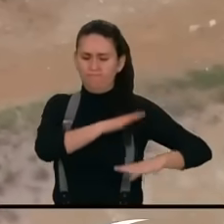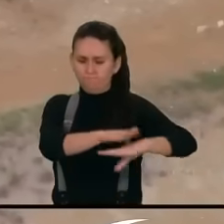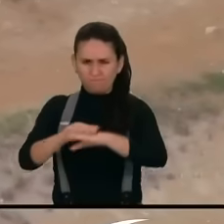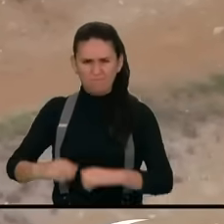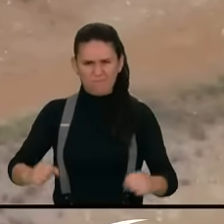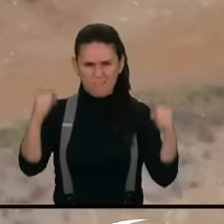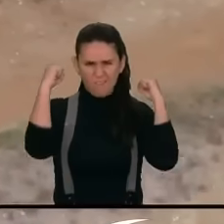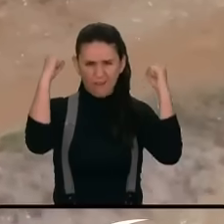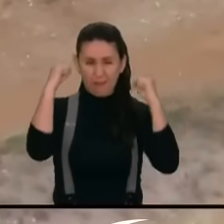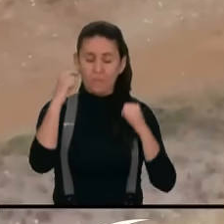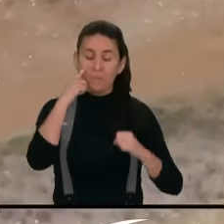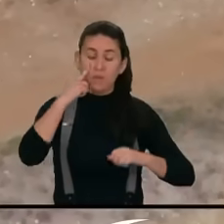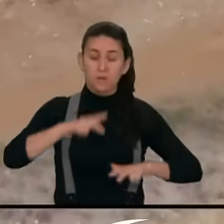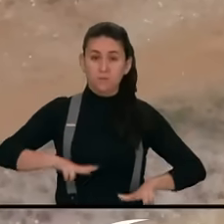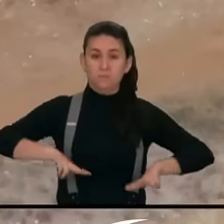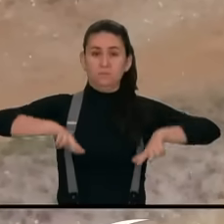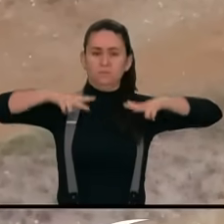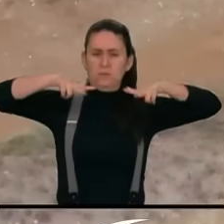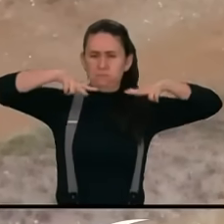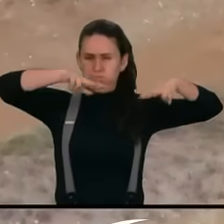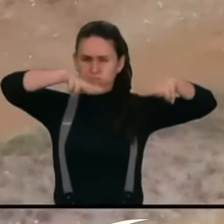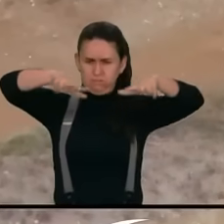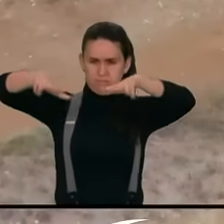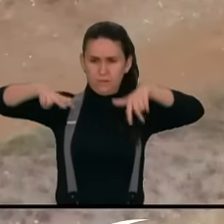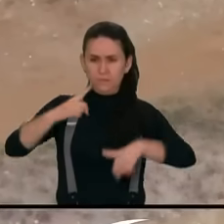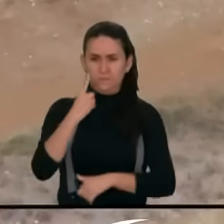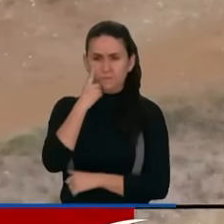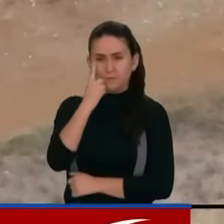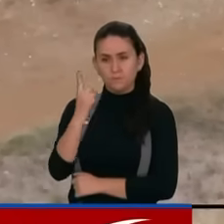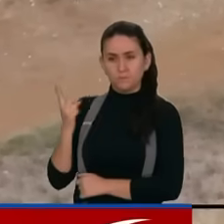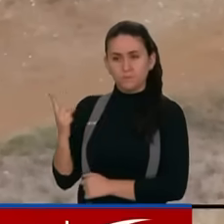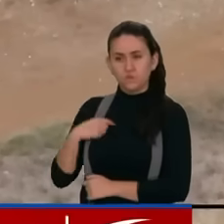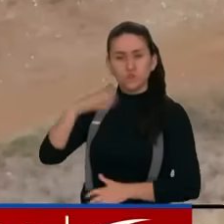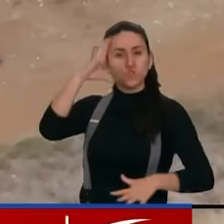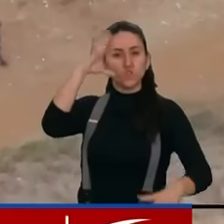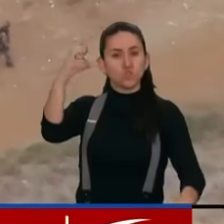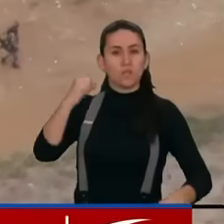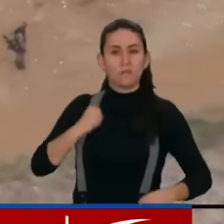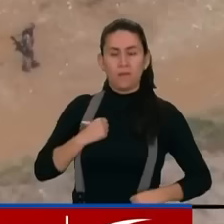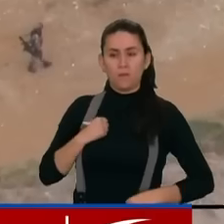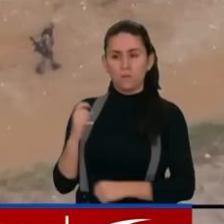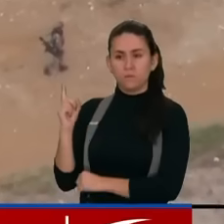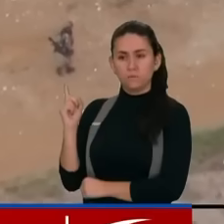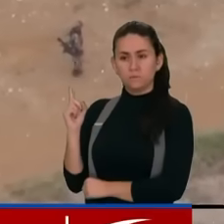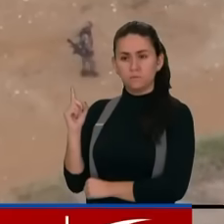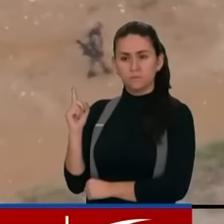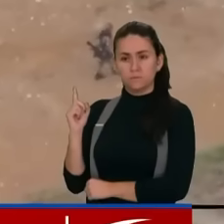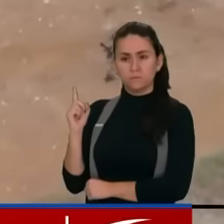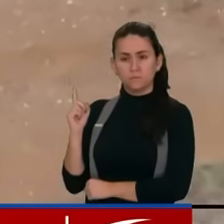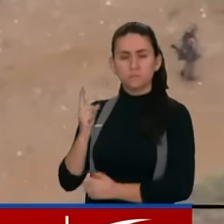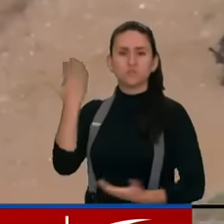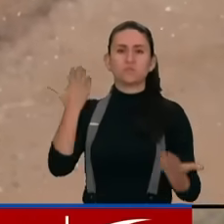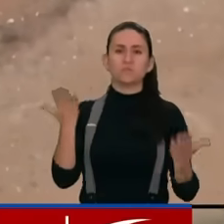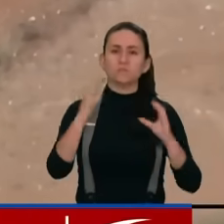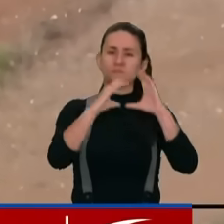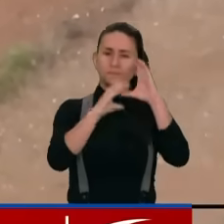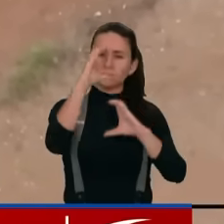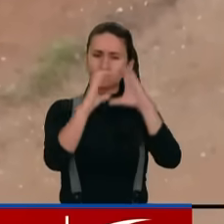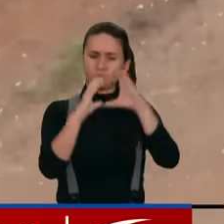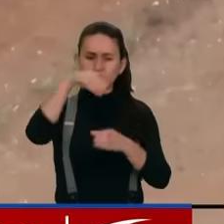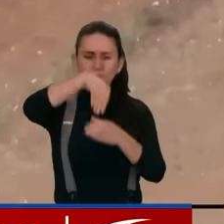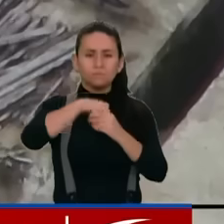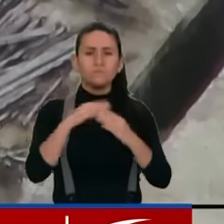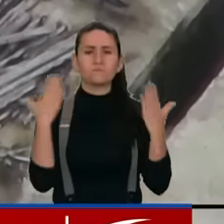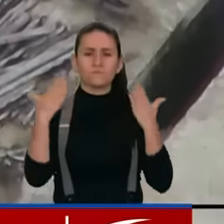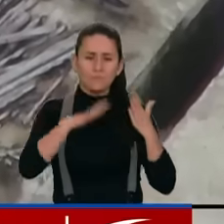Estas imágenes grabadas desde el aire dejan ver la presencia de los soldados de las Fuerzas Especiales y Urbanas del Cauca en el corregimiento